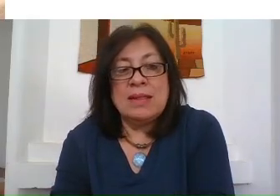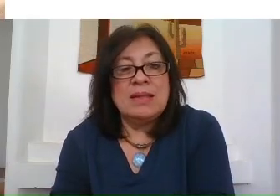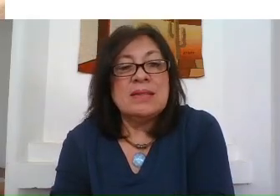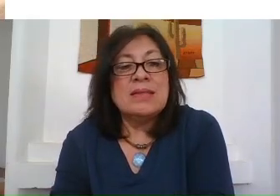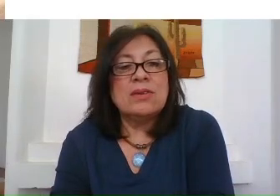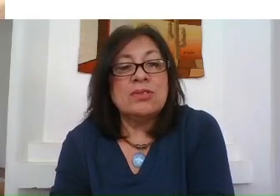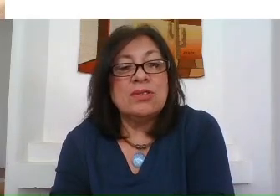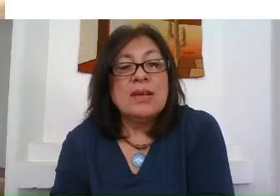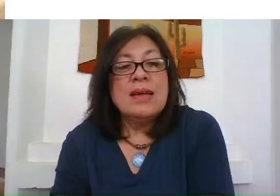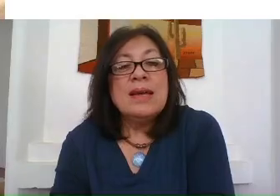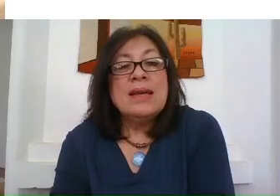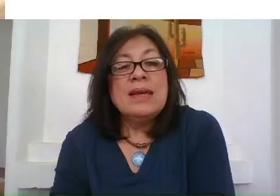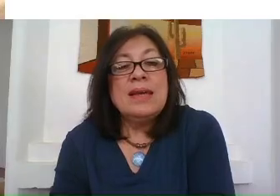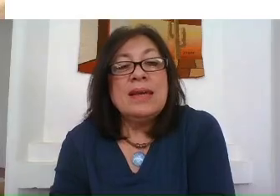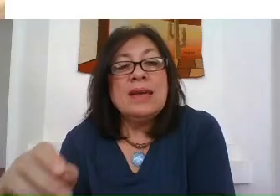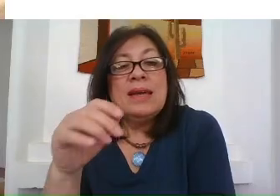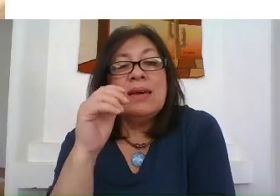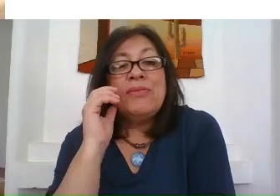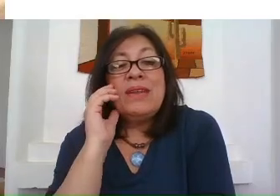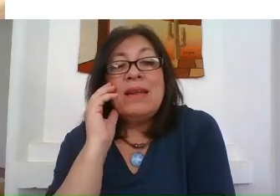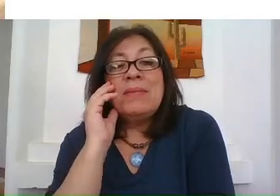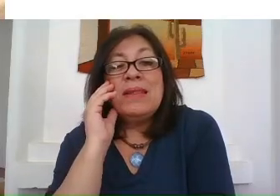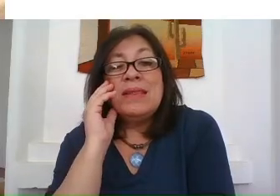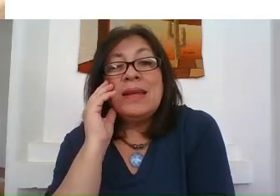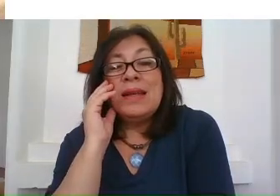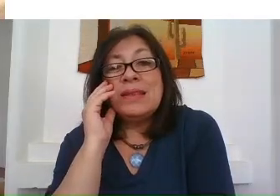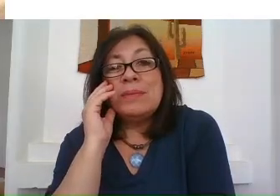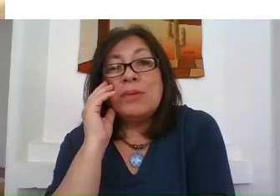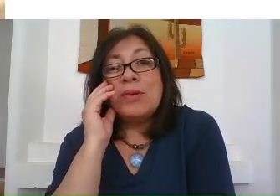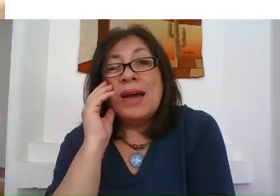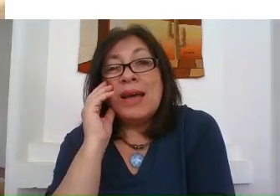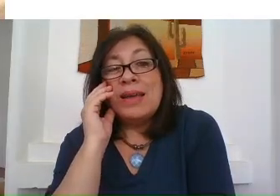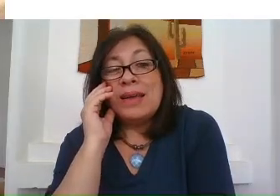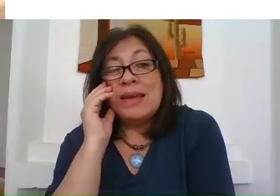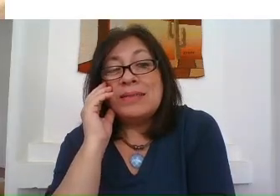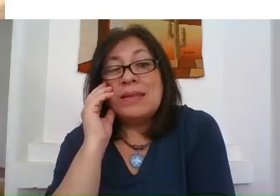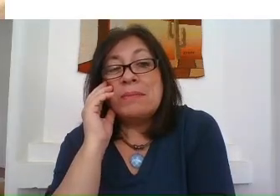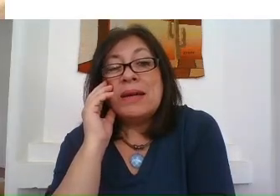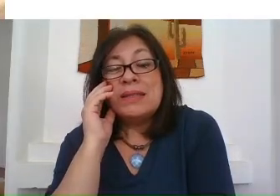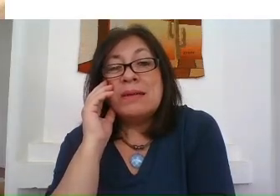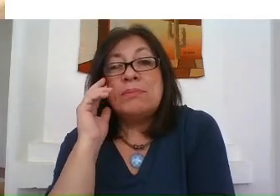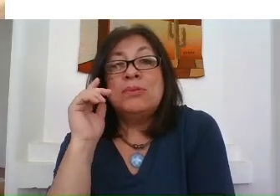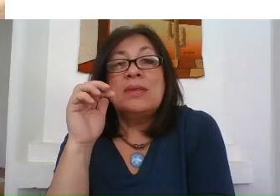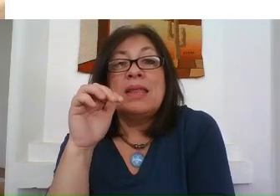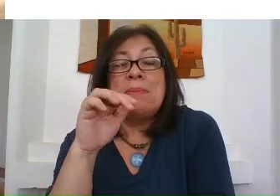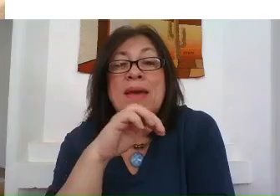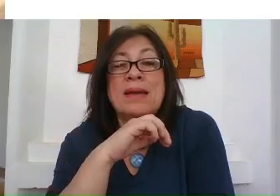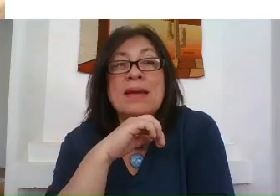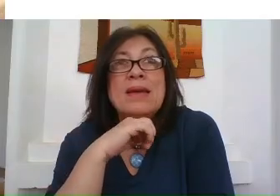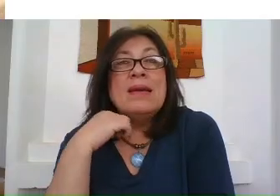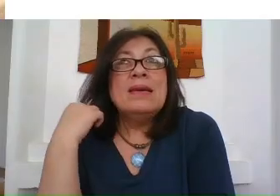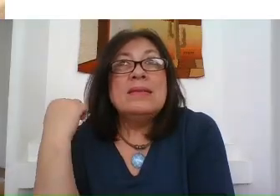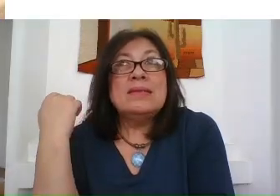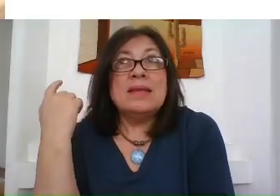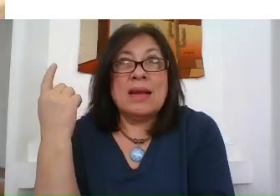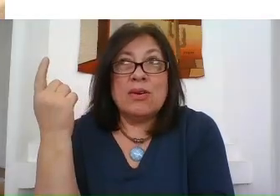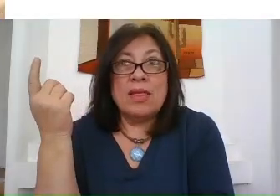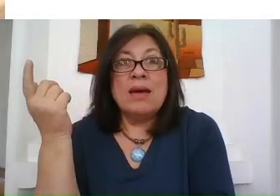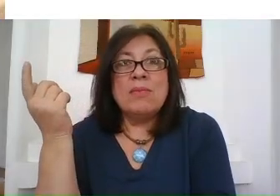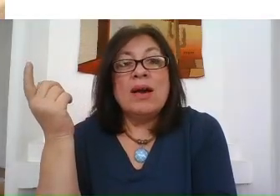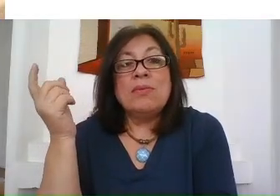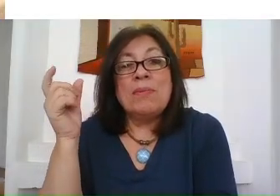desviación normal del desarrollo. Y finalmente el Tito Guy, que es la marcha en puntas de pie.